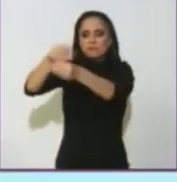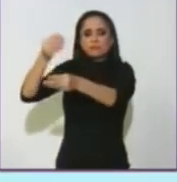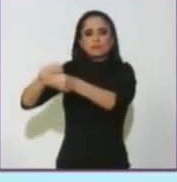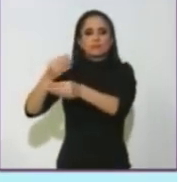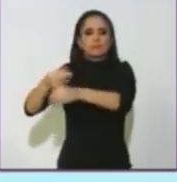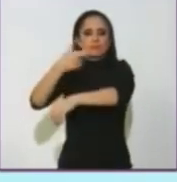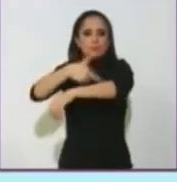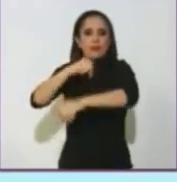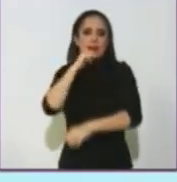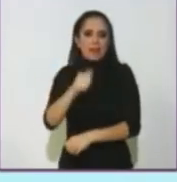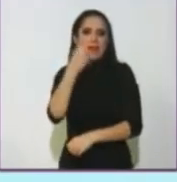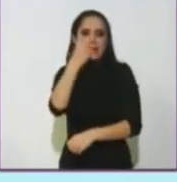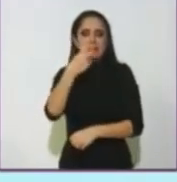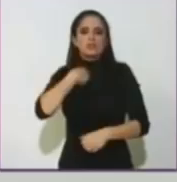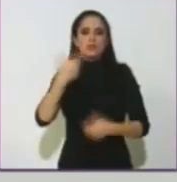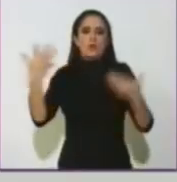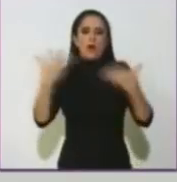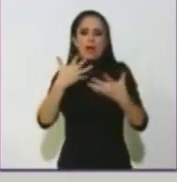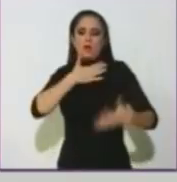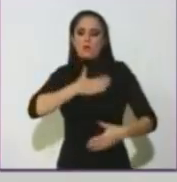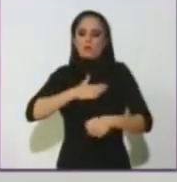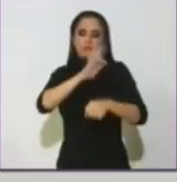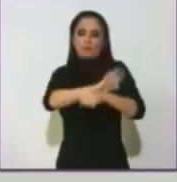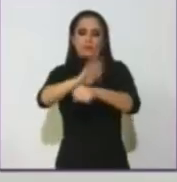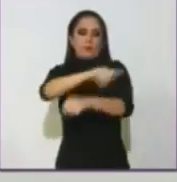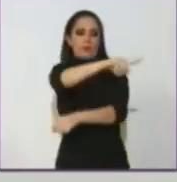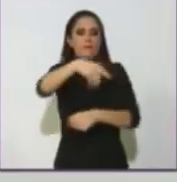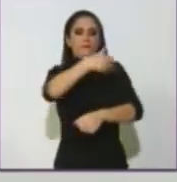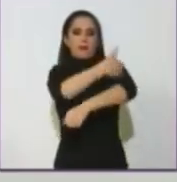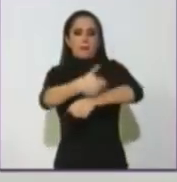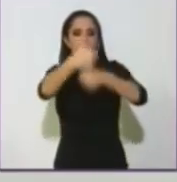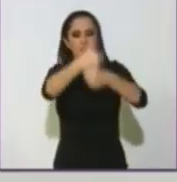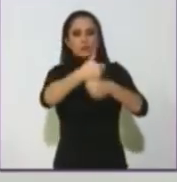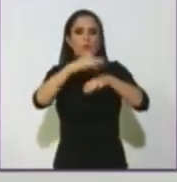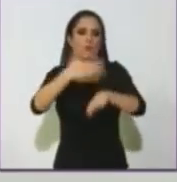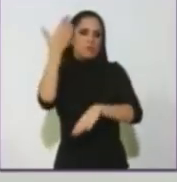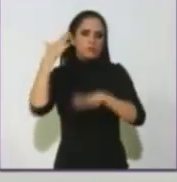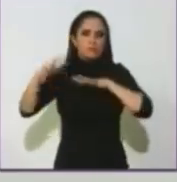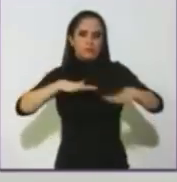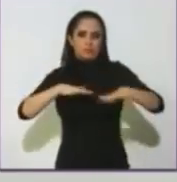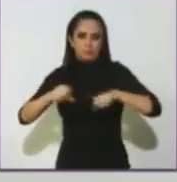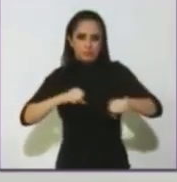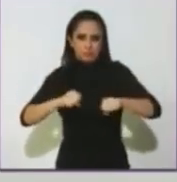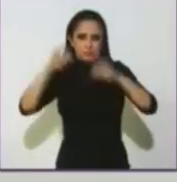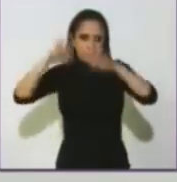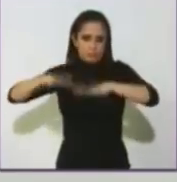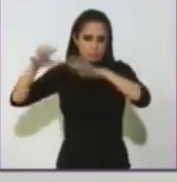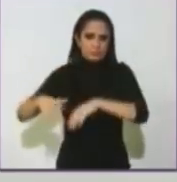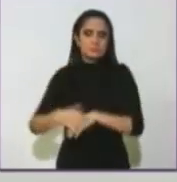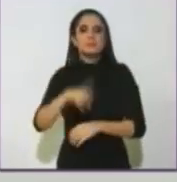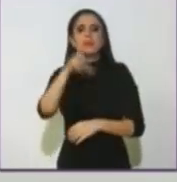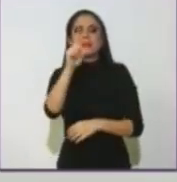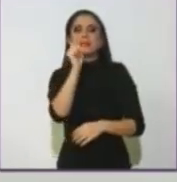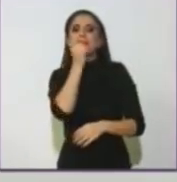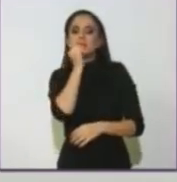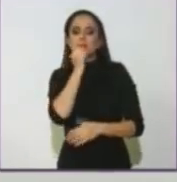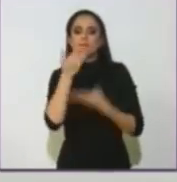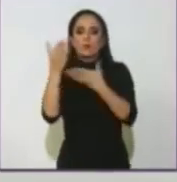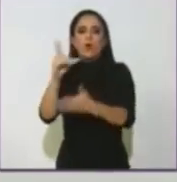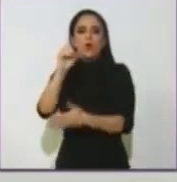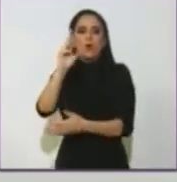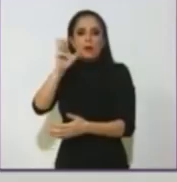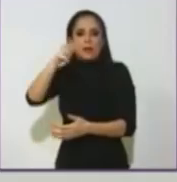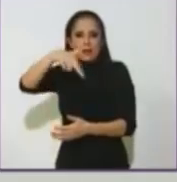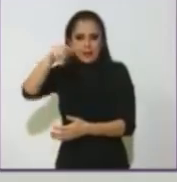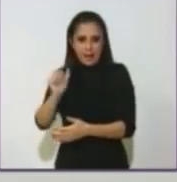todas estas familias cerramos en la conclusión seguridad de justicia hasta 30 segundos loren osornio